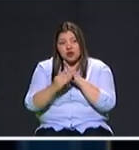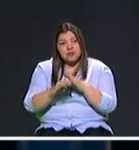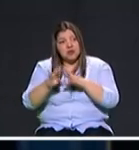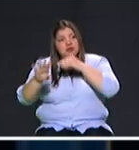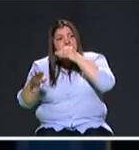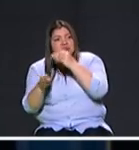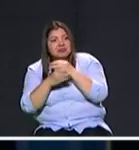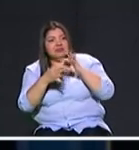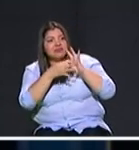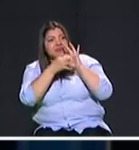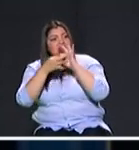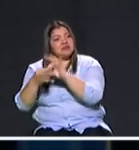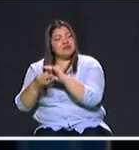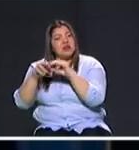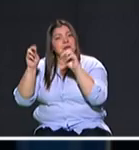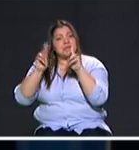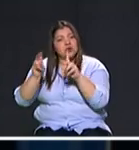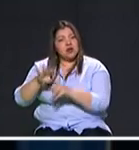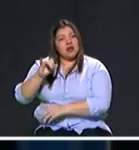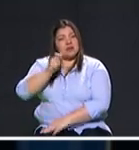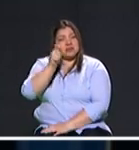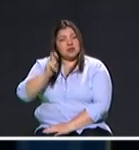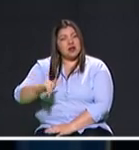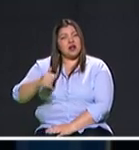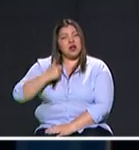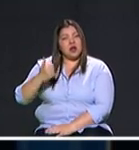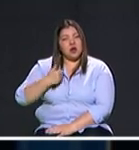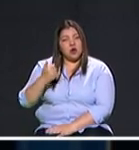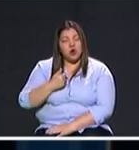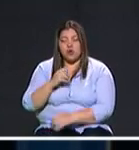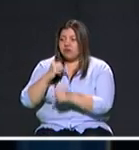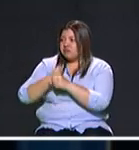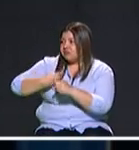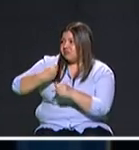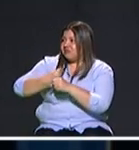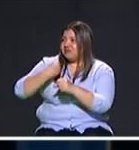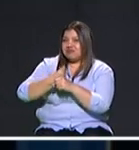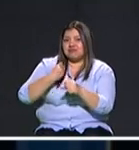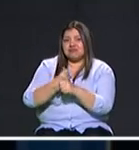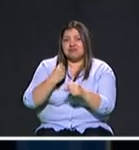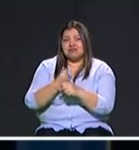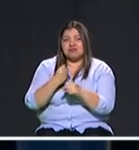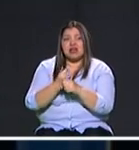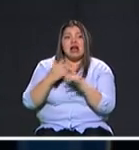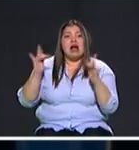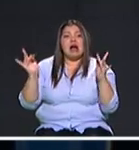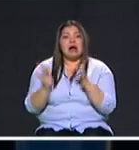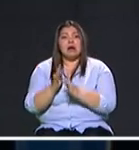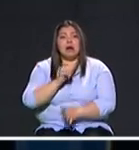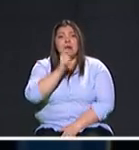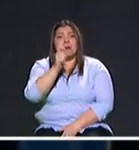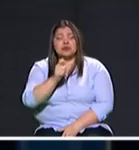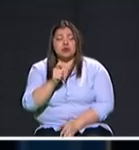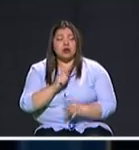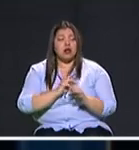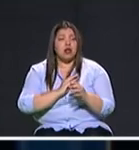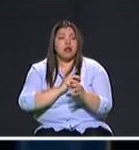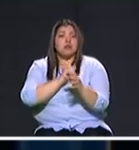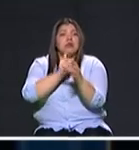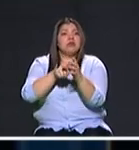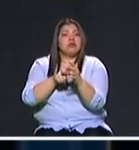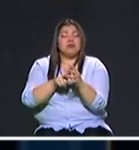rápidamente ingresos que tenga una habilidad rápidamente para mitigar el tema de los ingresos que la variable que los lleva al mundo de la